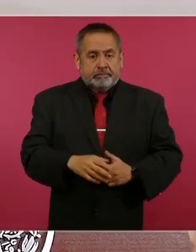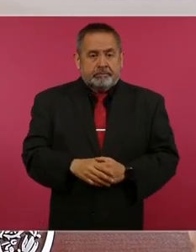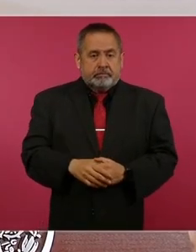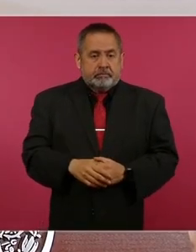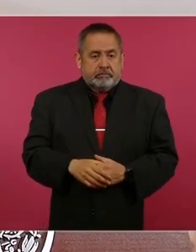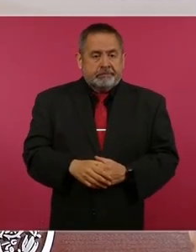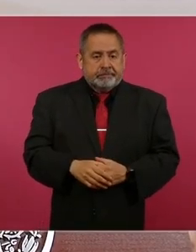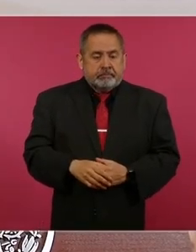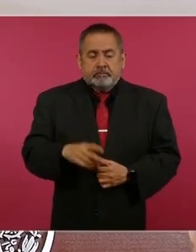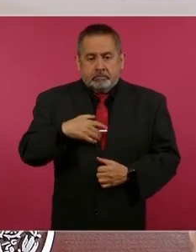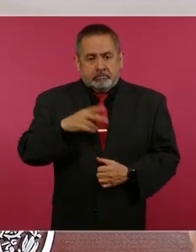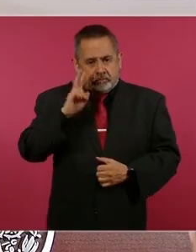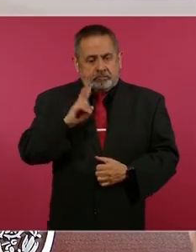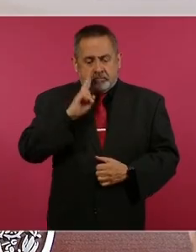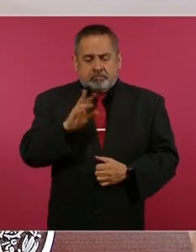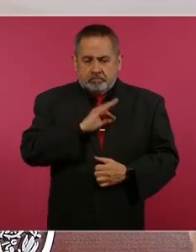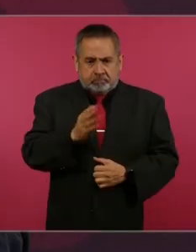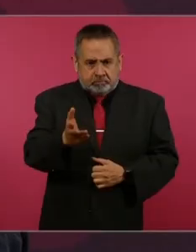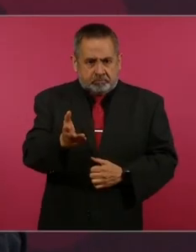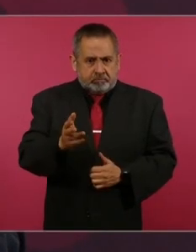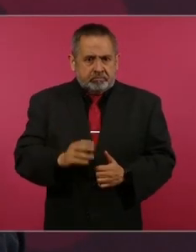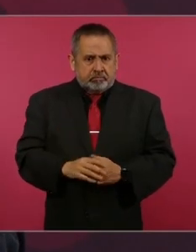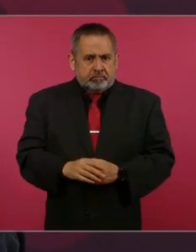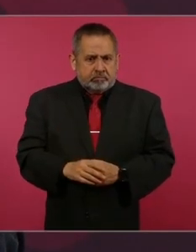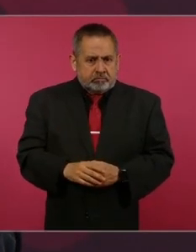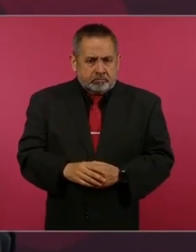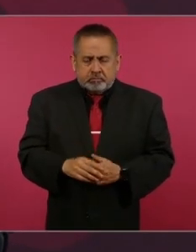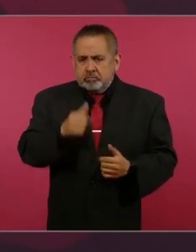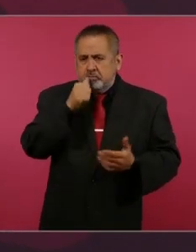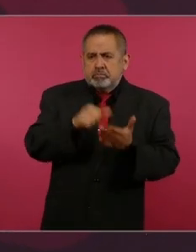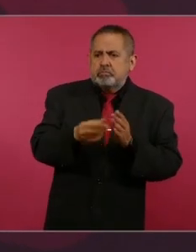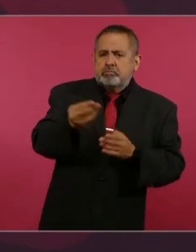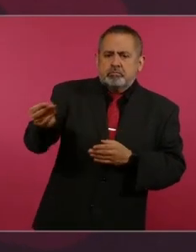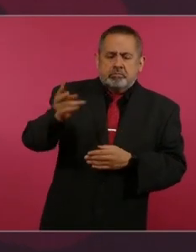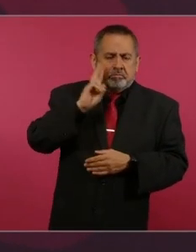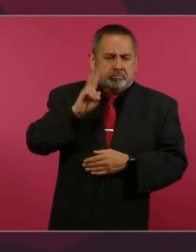le vamos a ver si no la recibió